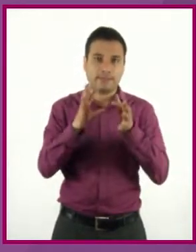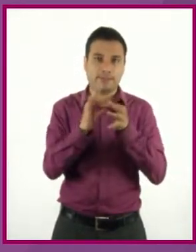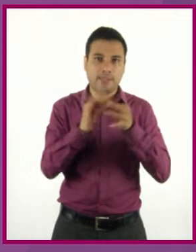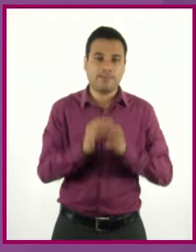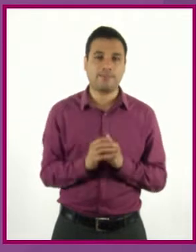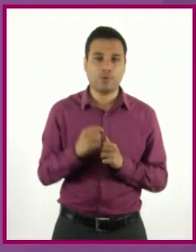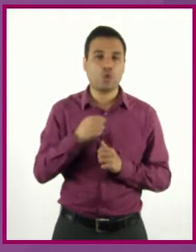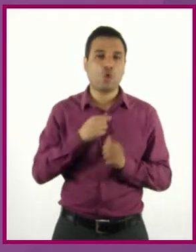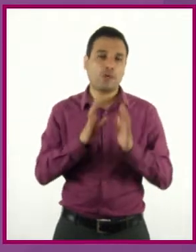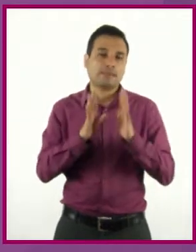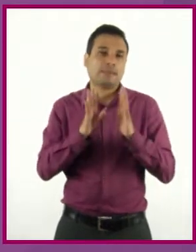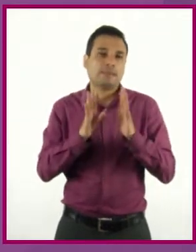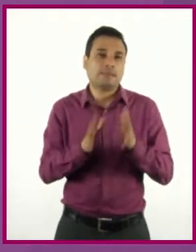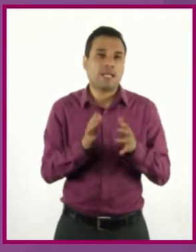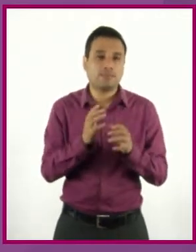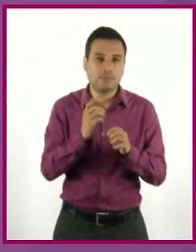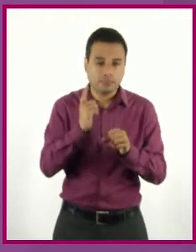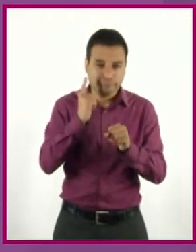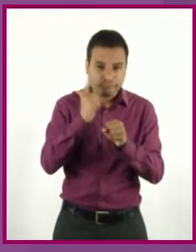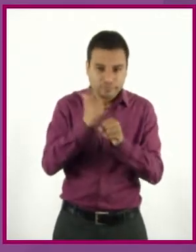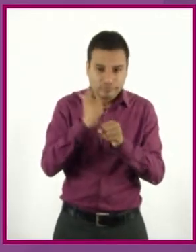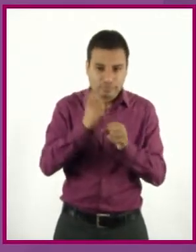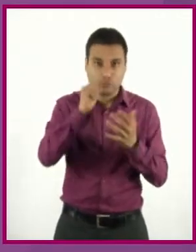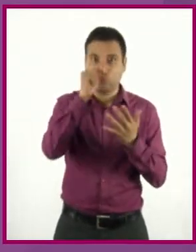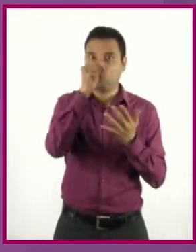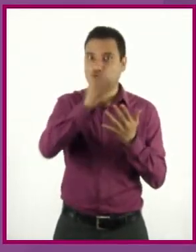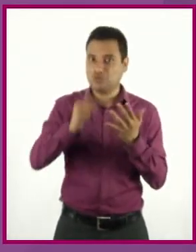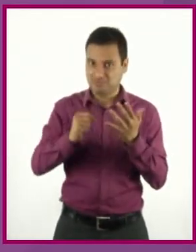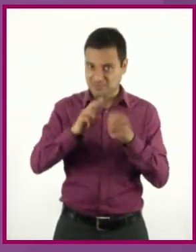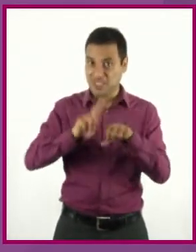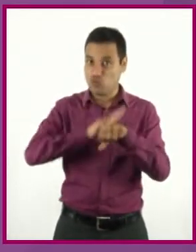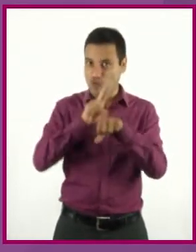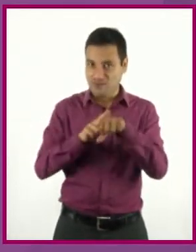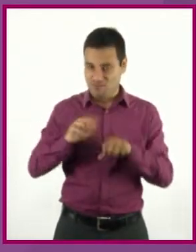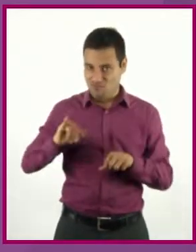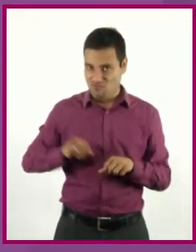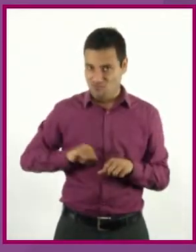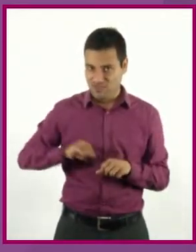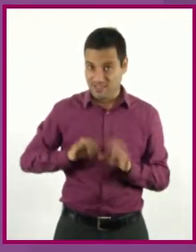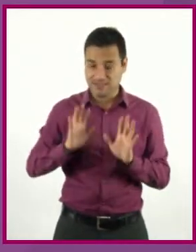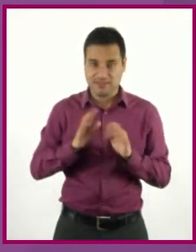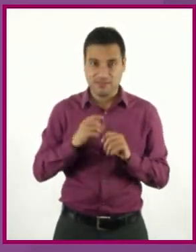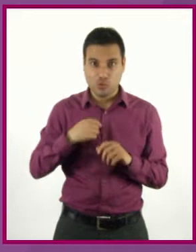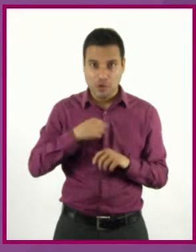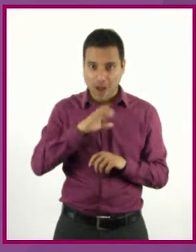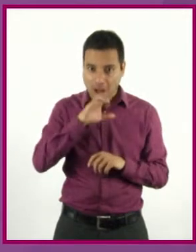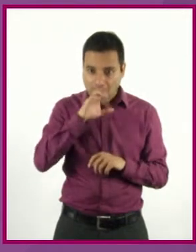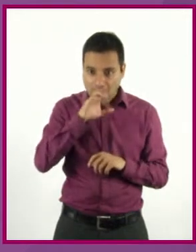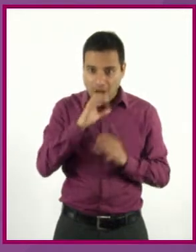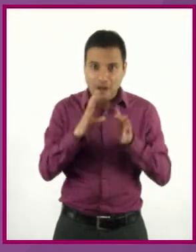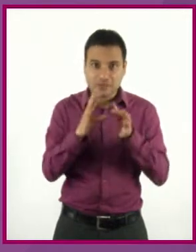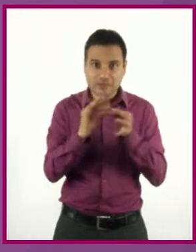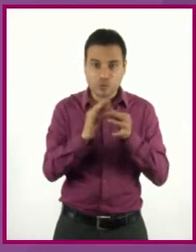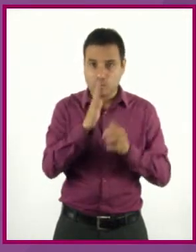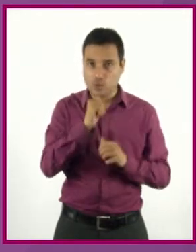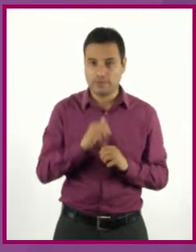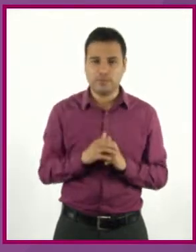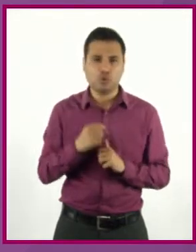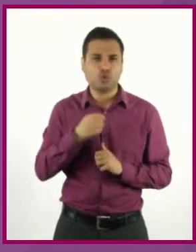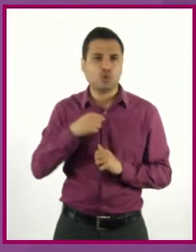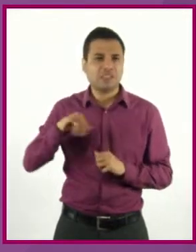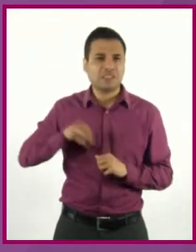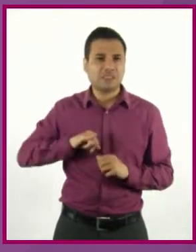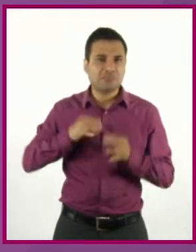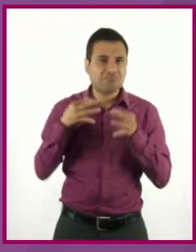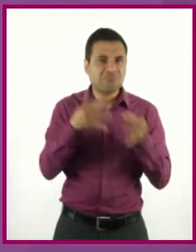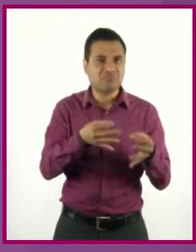encontrado algunos fenómenos naturales interesantes, a simple vista inexplicables. Mi interés empezó